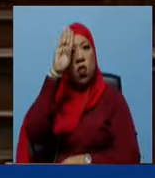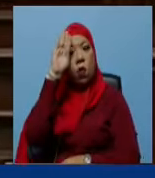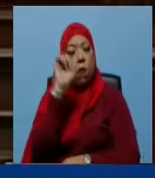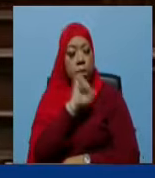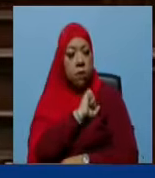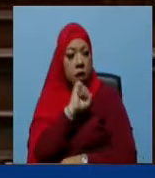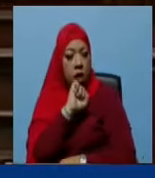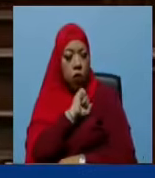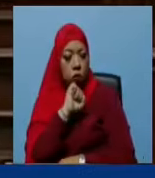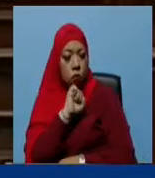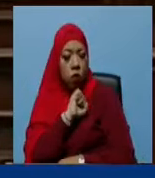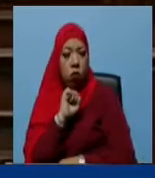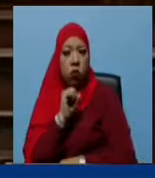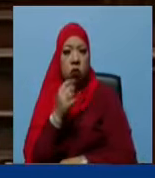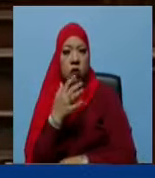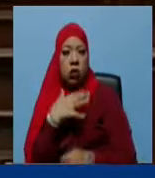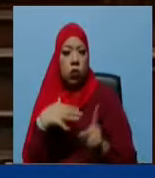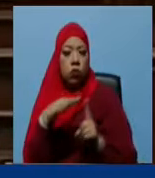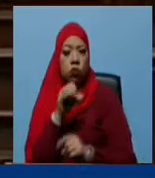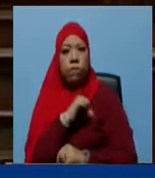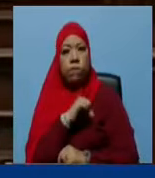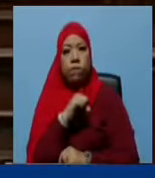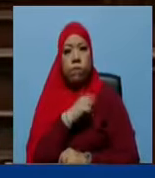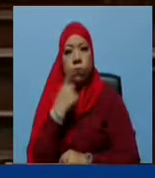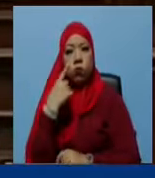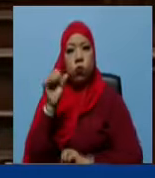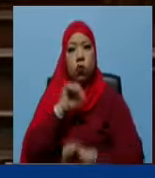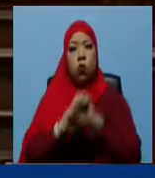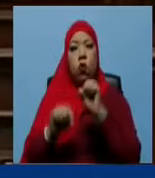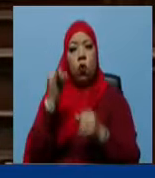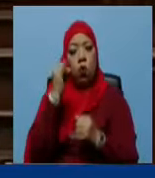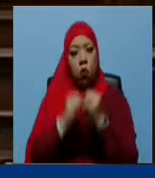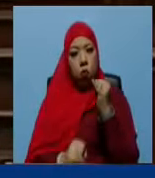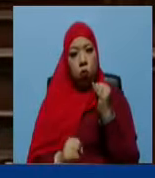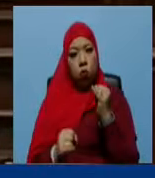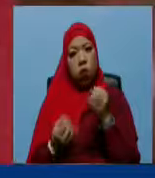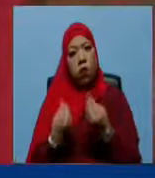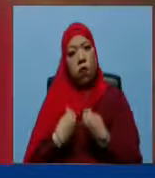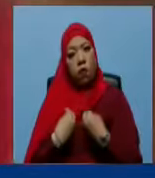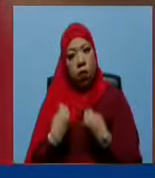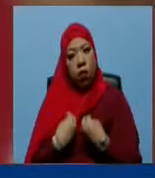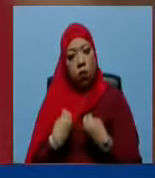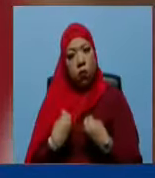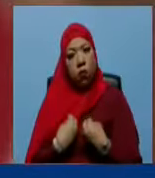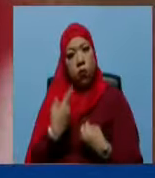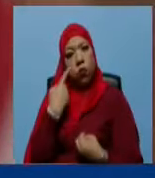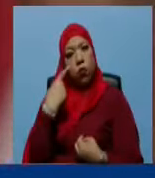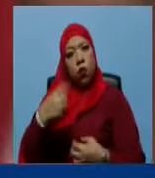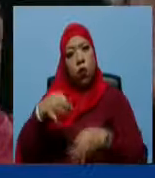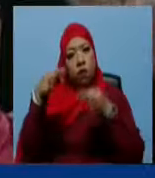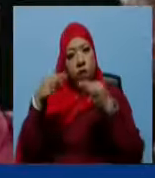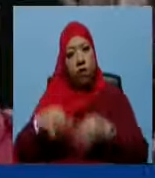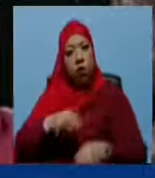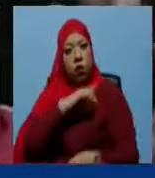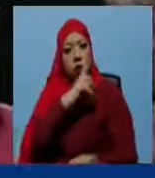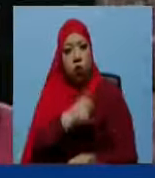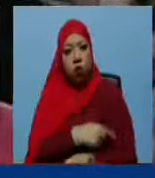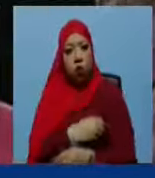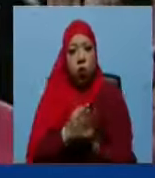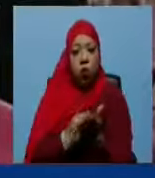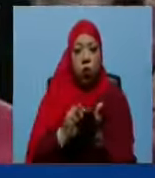titubear, vacilar. Siempre lo vi hasta el último suspiro de su vida. Lo vi firme,